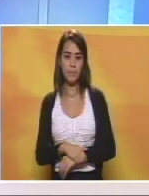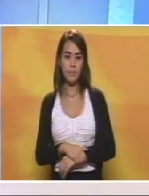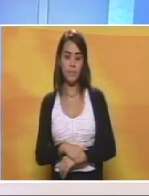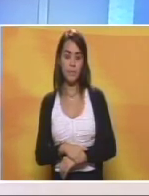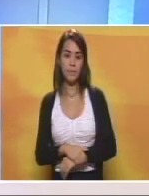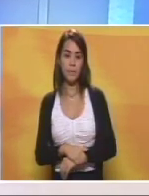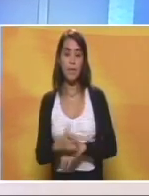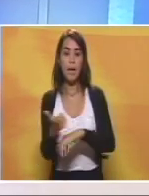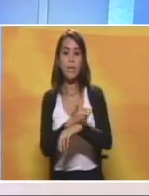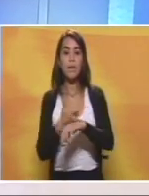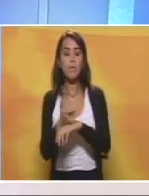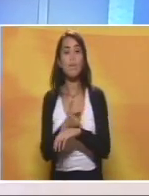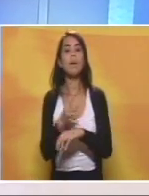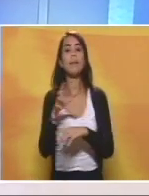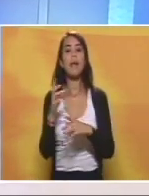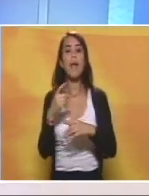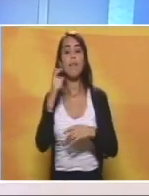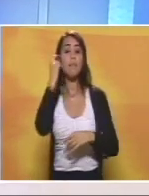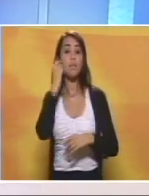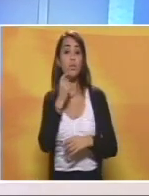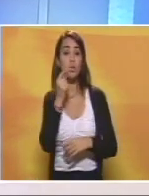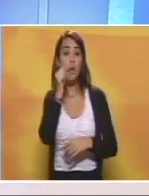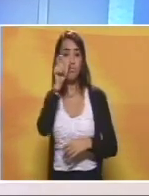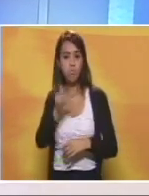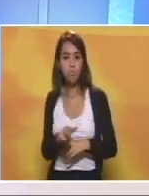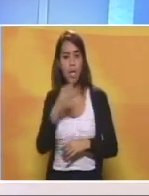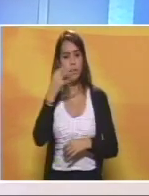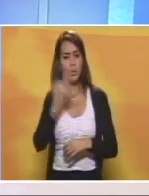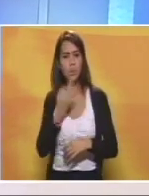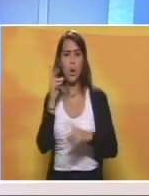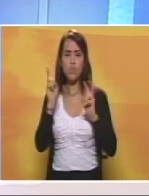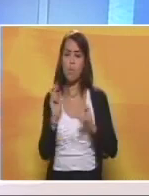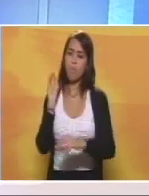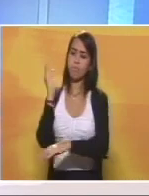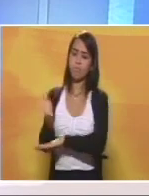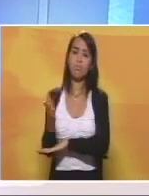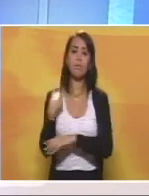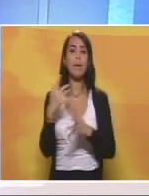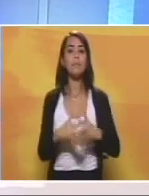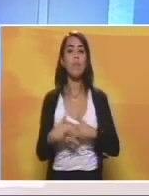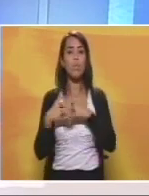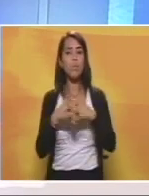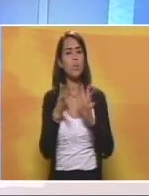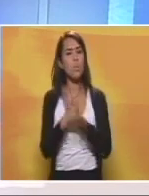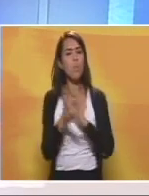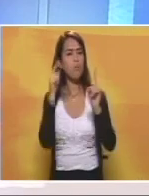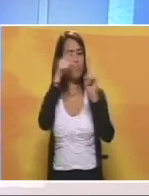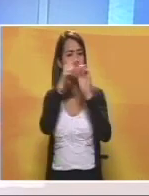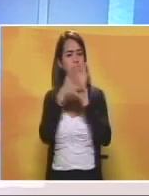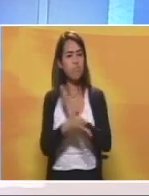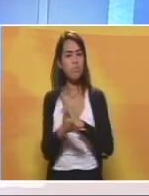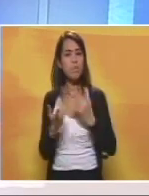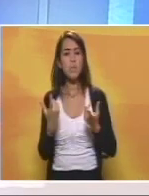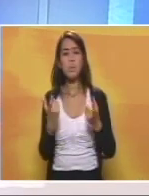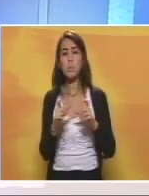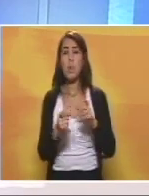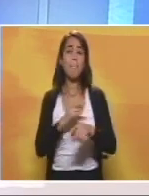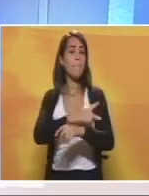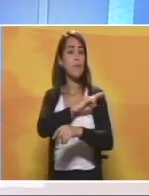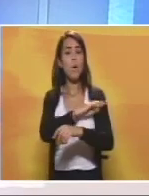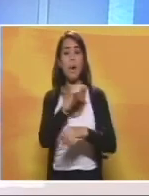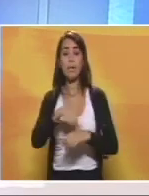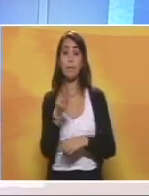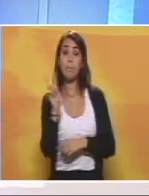el gobernador del estado es un credo en rojas aseguró que las nuevas sanciones impuestas por eeuu tienen el propósito de agudizar la crisis social en venezuela